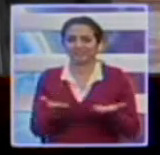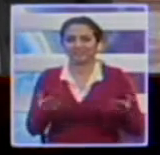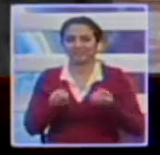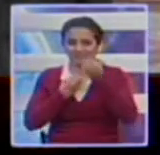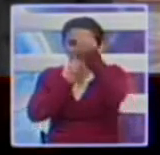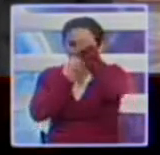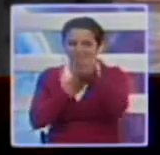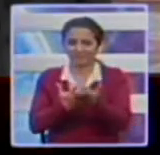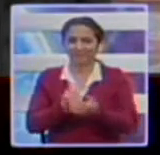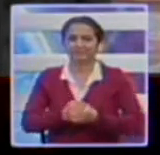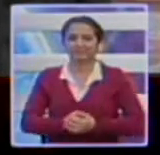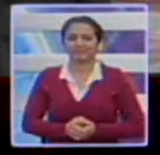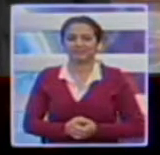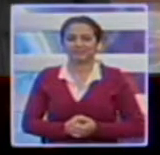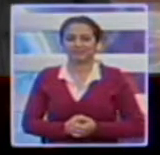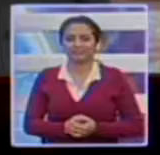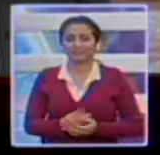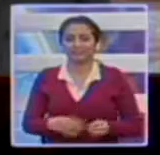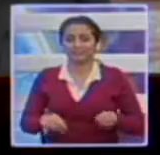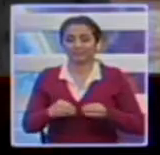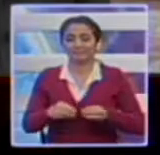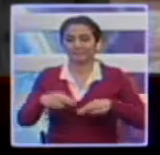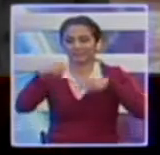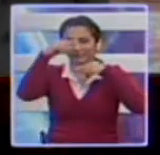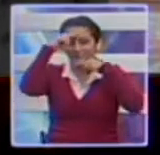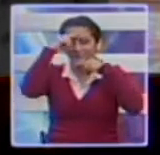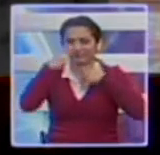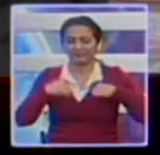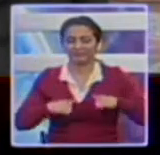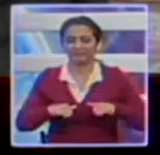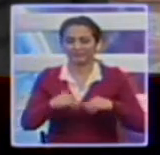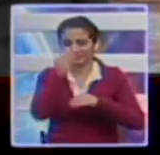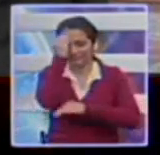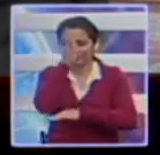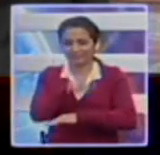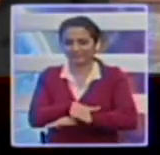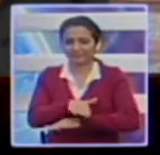Entonces, es lo que podemos informar, Sandra. Retorno con usted en estudios y demás noticias. Buenas tardes.